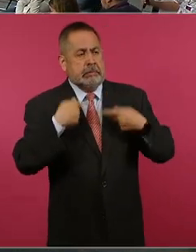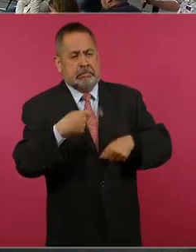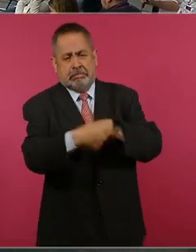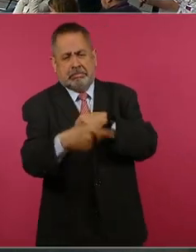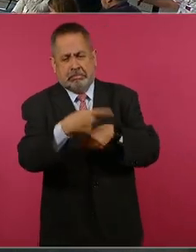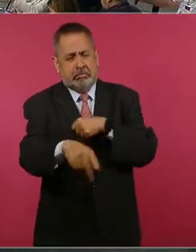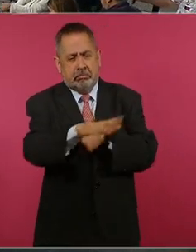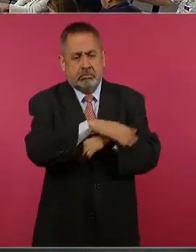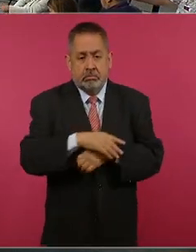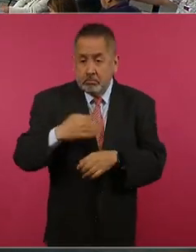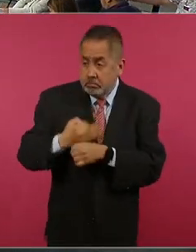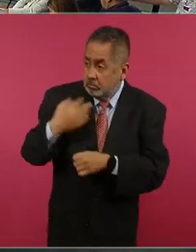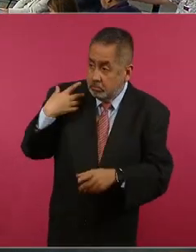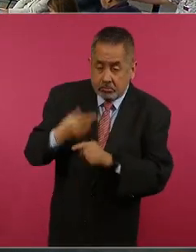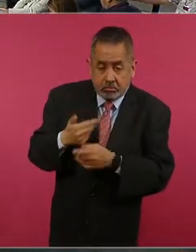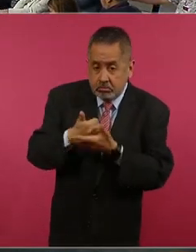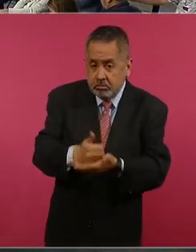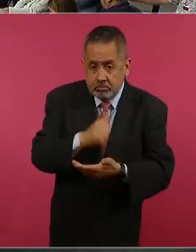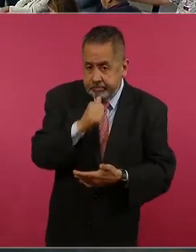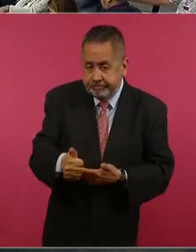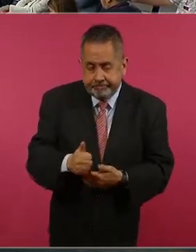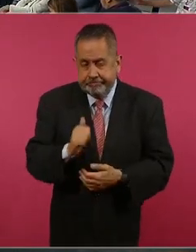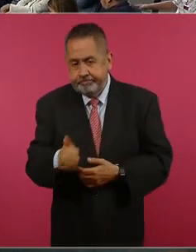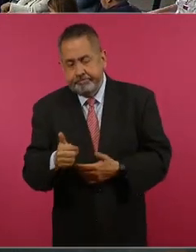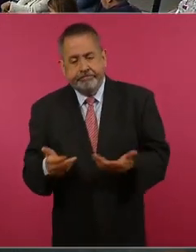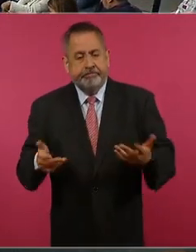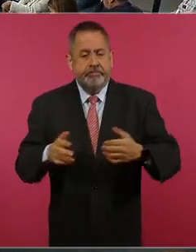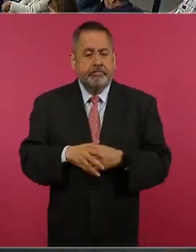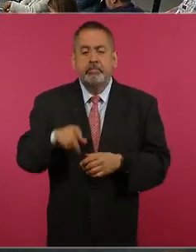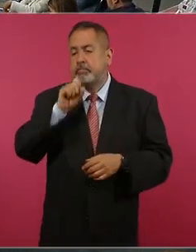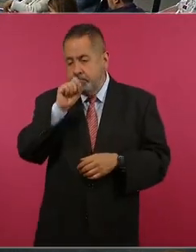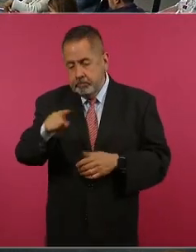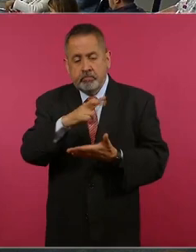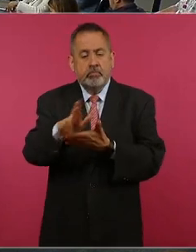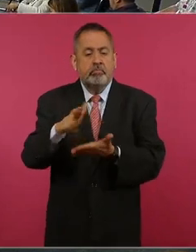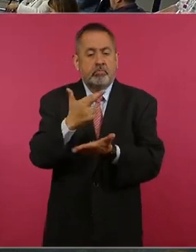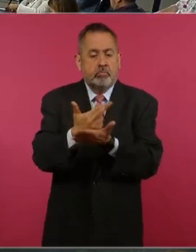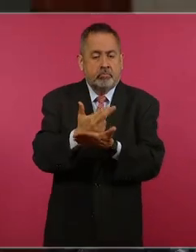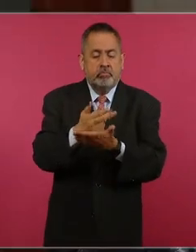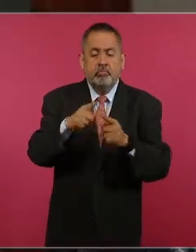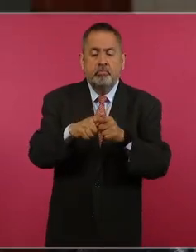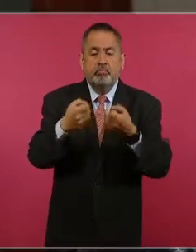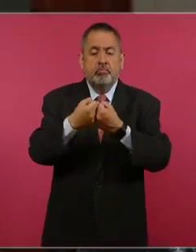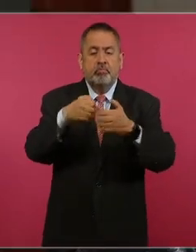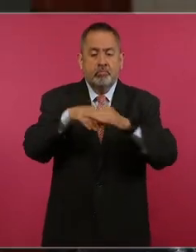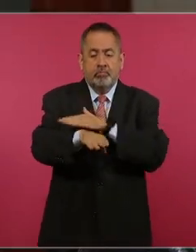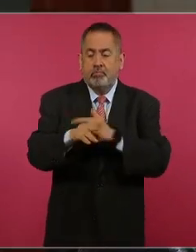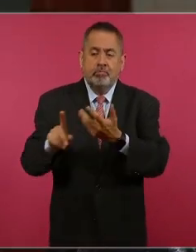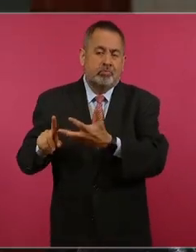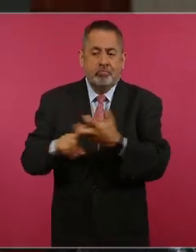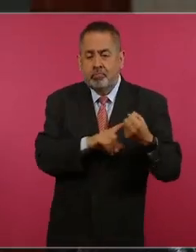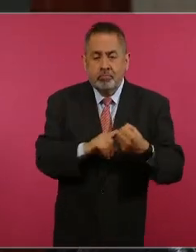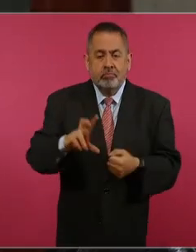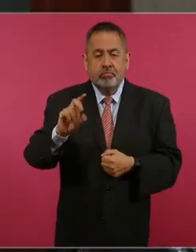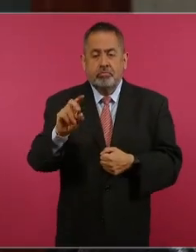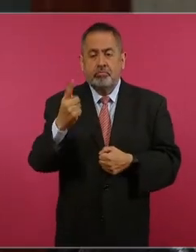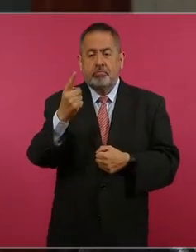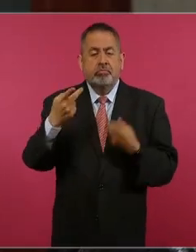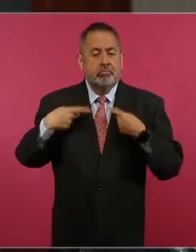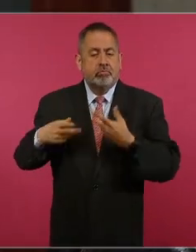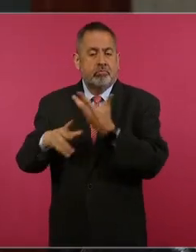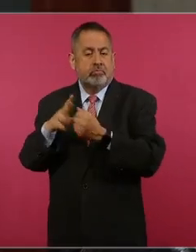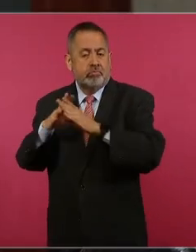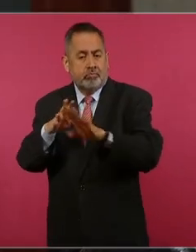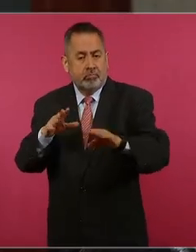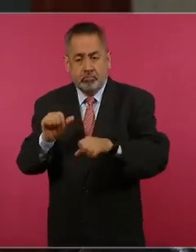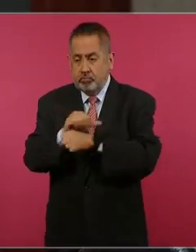absolutamente nada de ayuda. Y en Reynosa, el paso, secuestro de 31 migrantes a